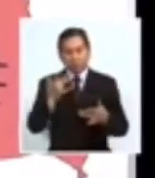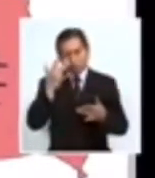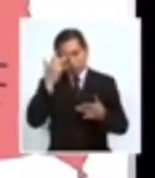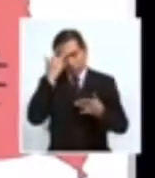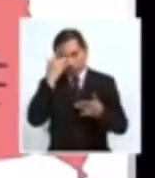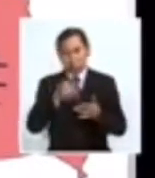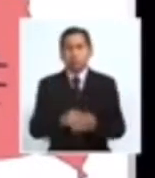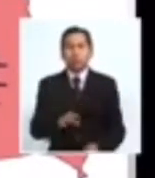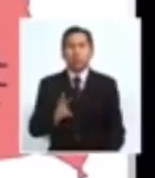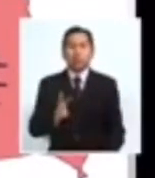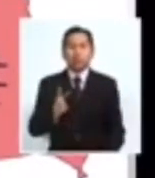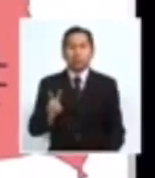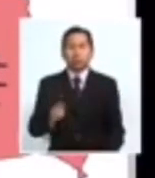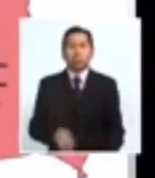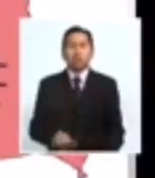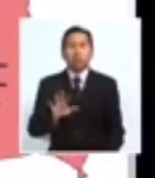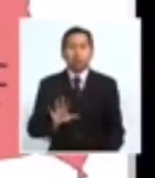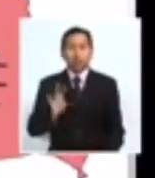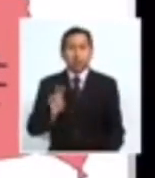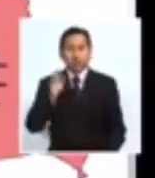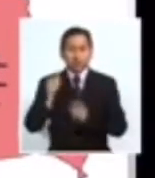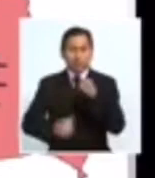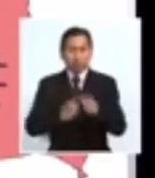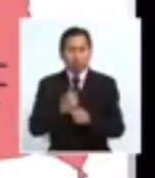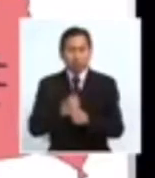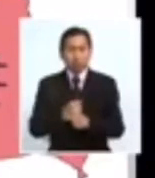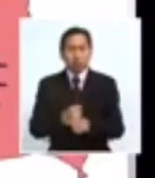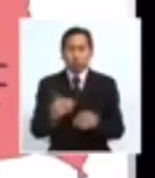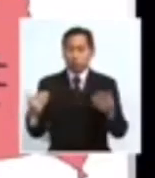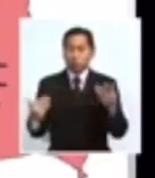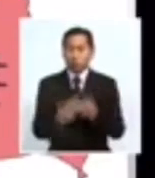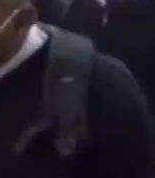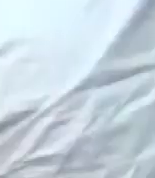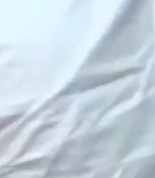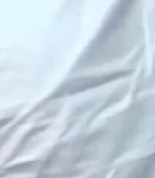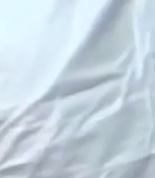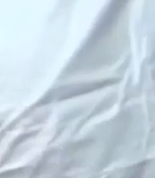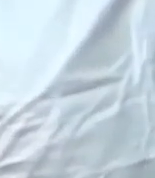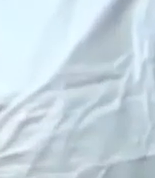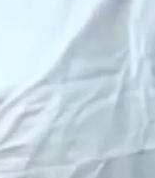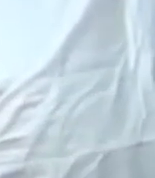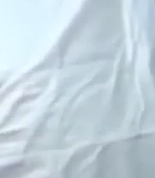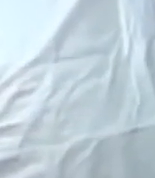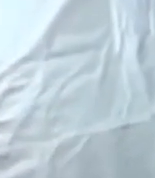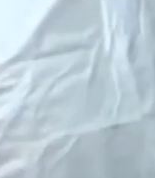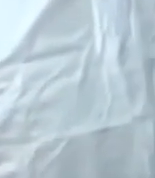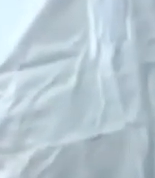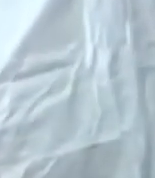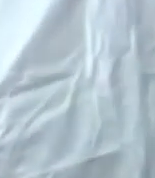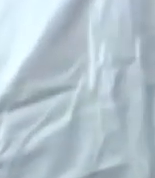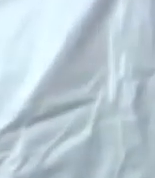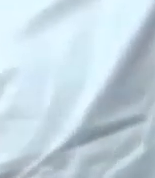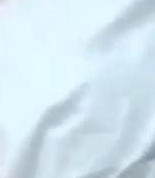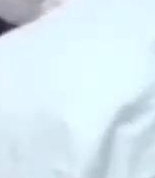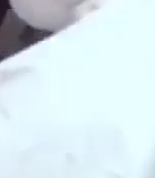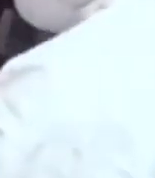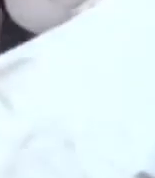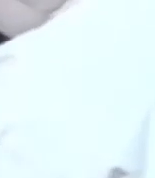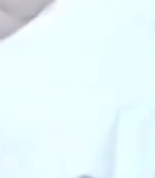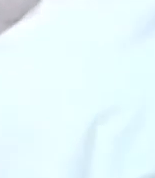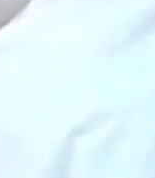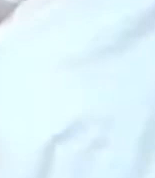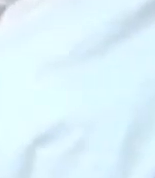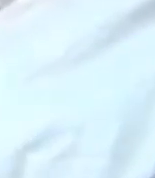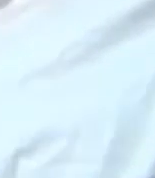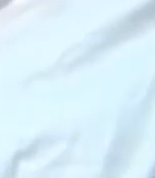62 y 57 años y un caso nuevo en potosí el ministro de salud autorizó los laboratorios públicos y